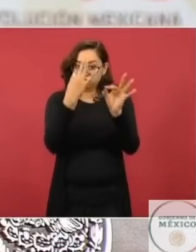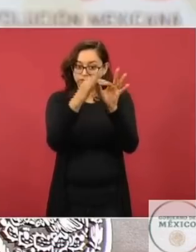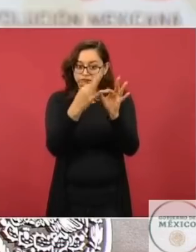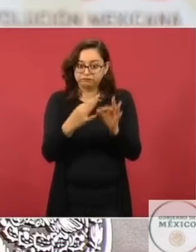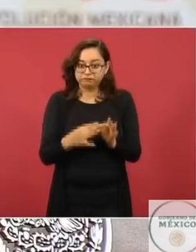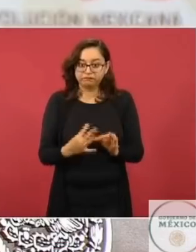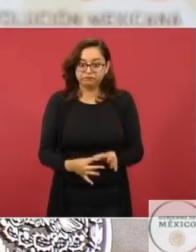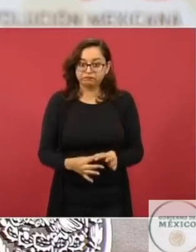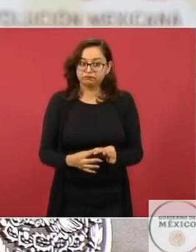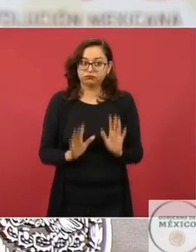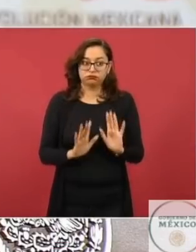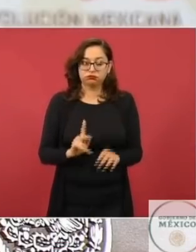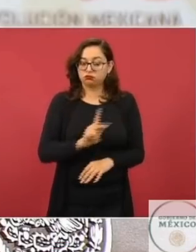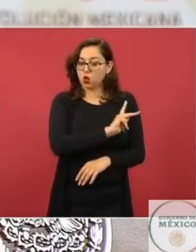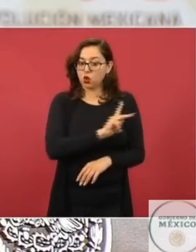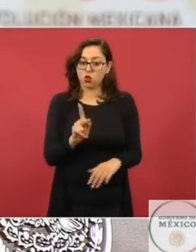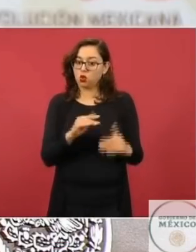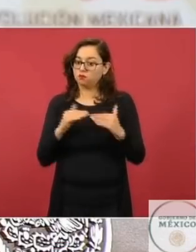sin miramientos,